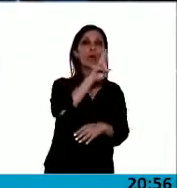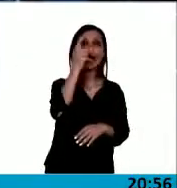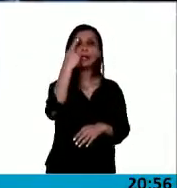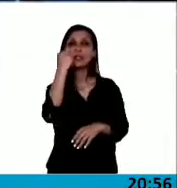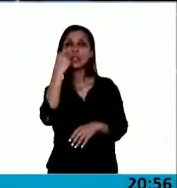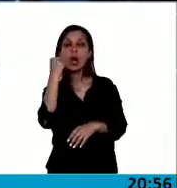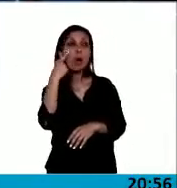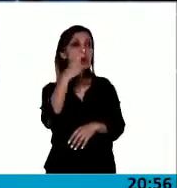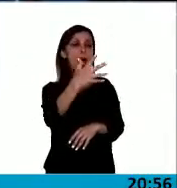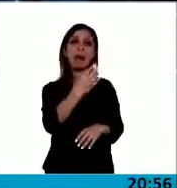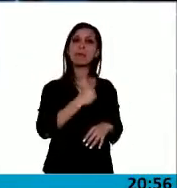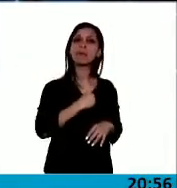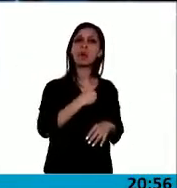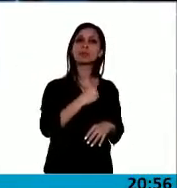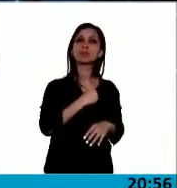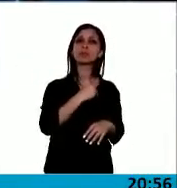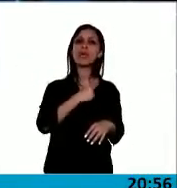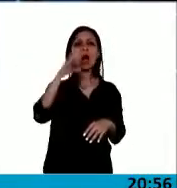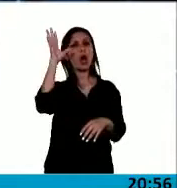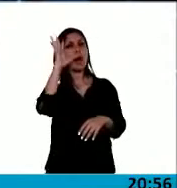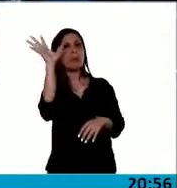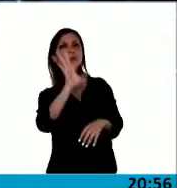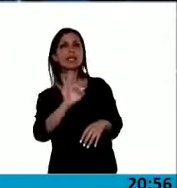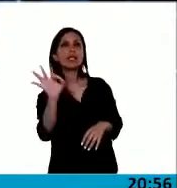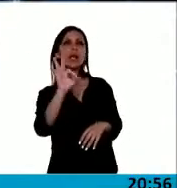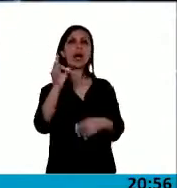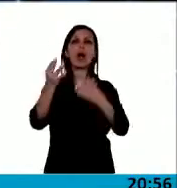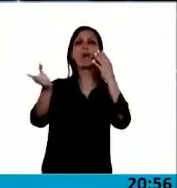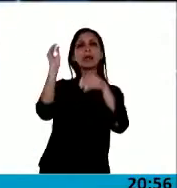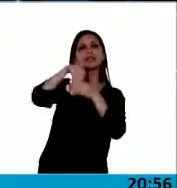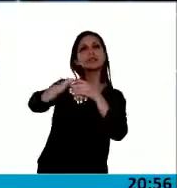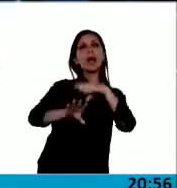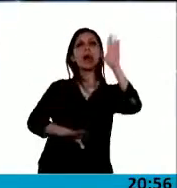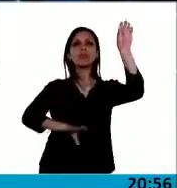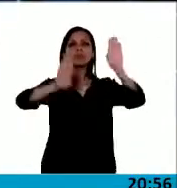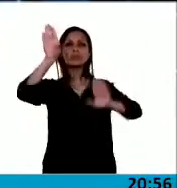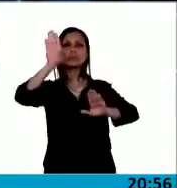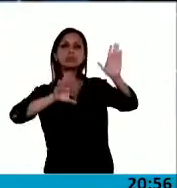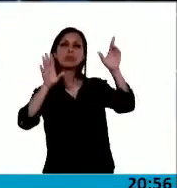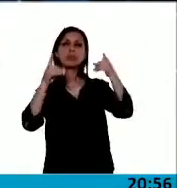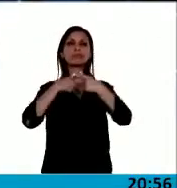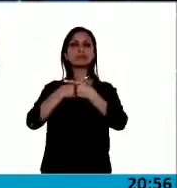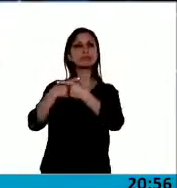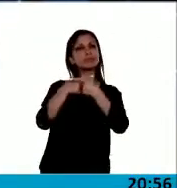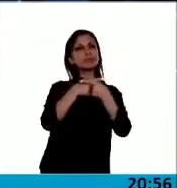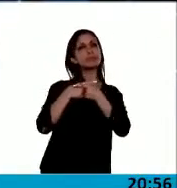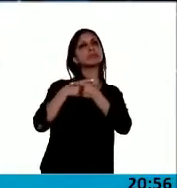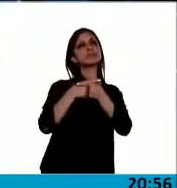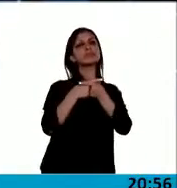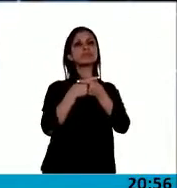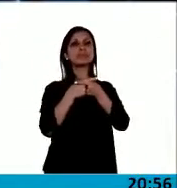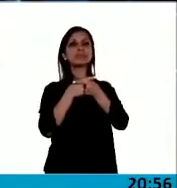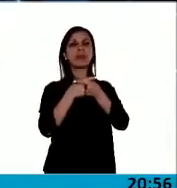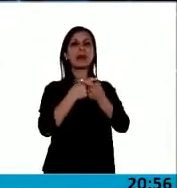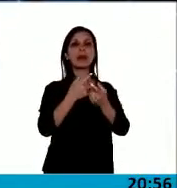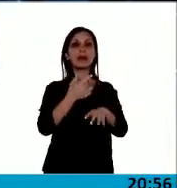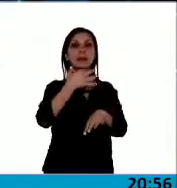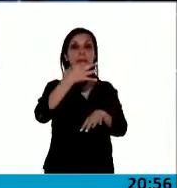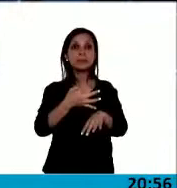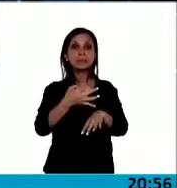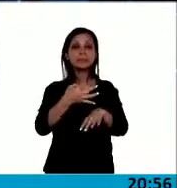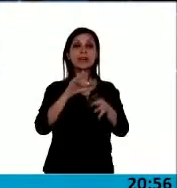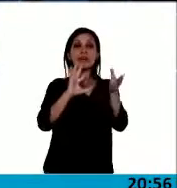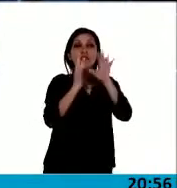amplia voluntad de opinar, de participar, de debatir. Y sinceramente la no